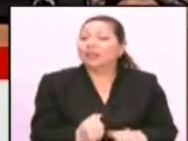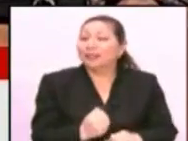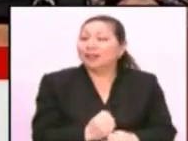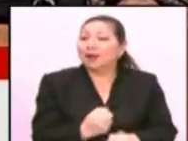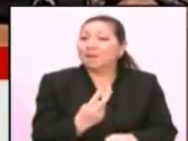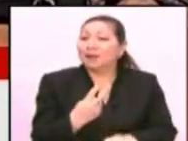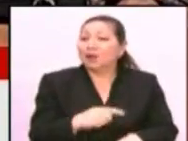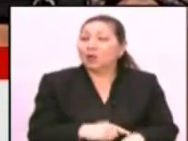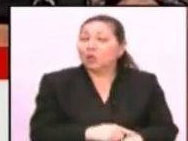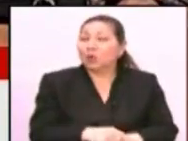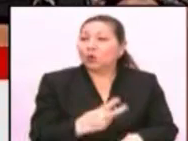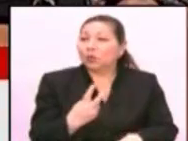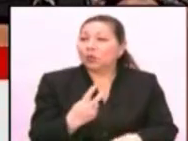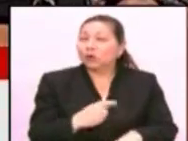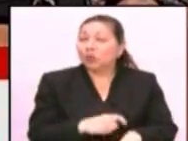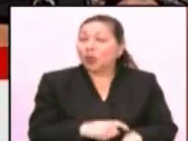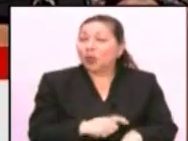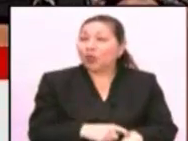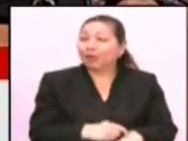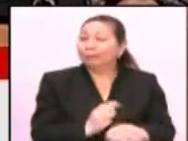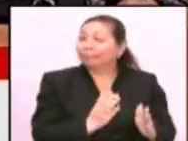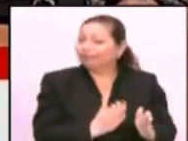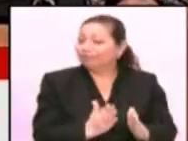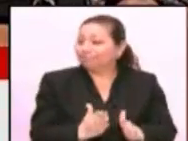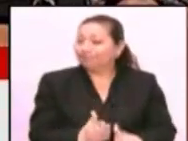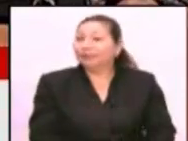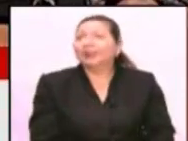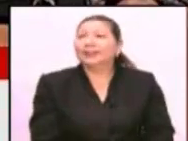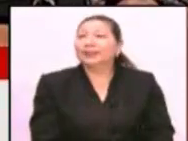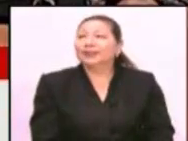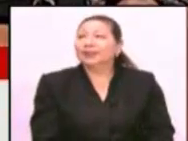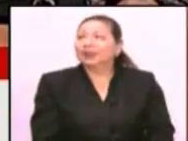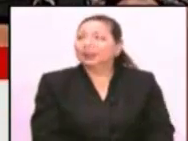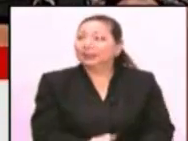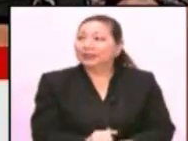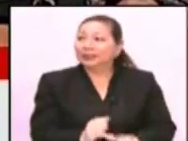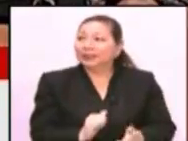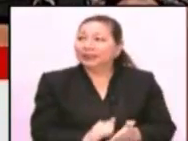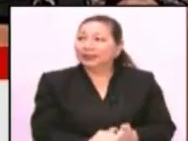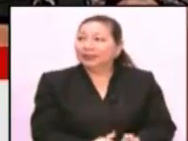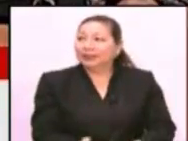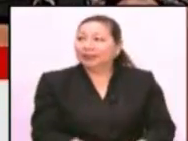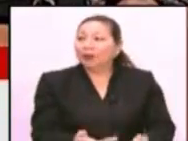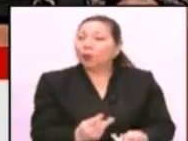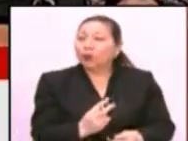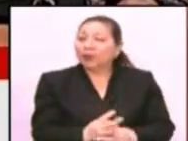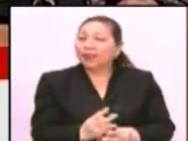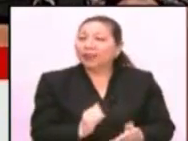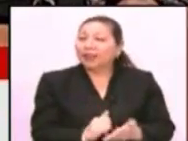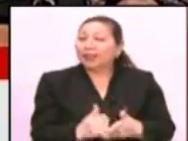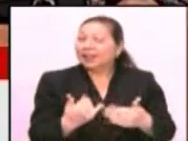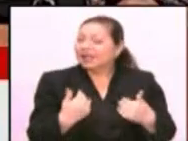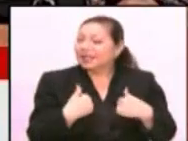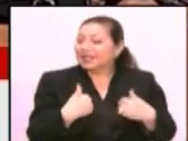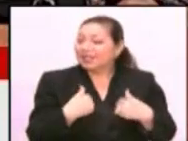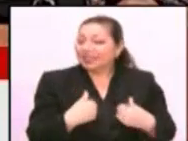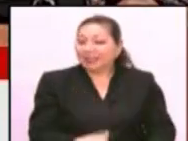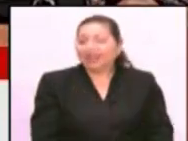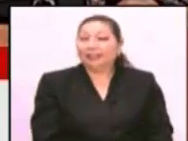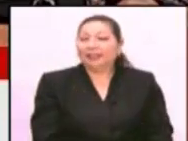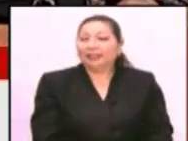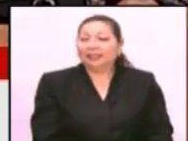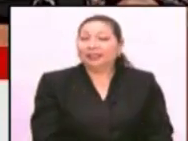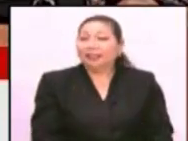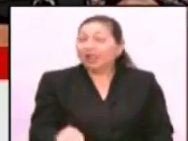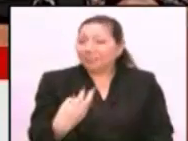trabajar las 24 horas a 2 turnos, pues hay que hacerlo. Obviamente tomando las consideraciones de seguridad que eso corresponda y lo